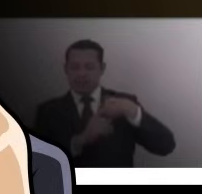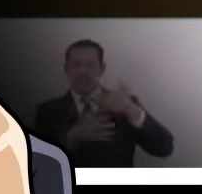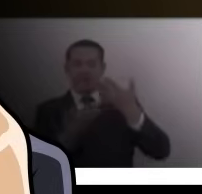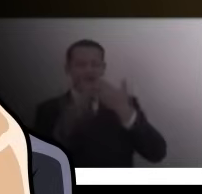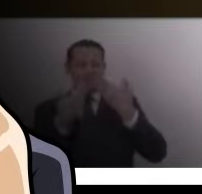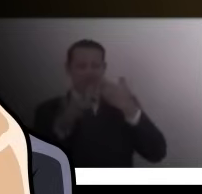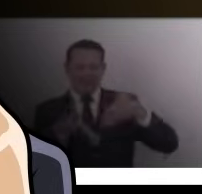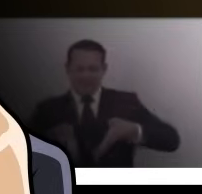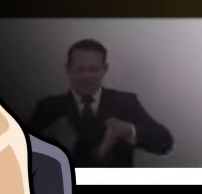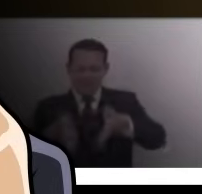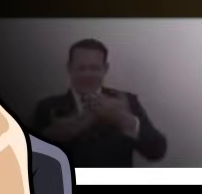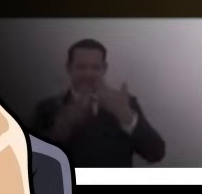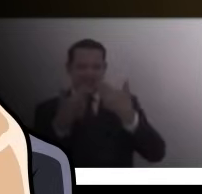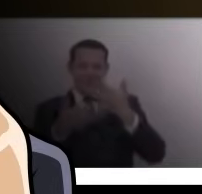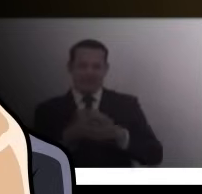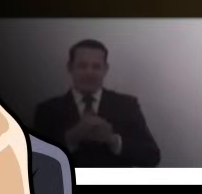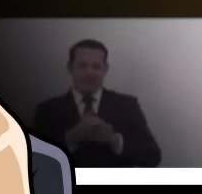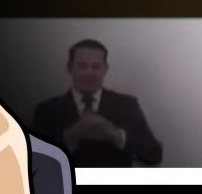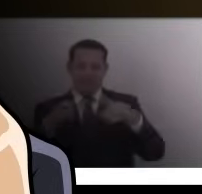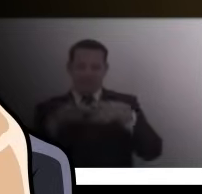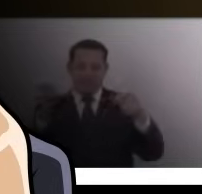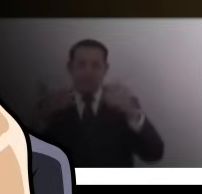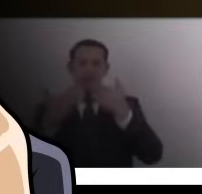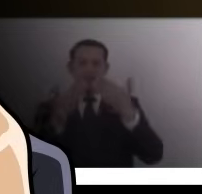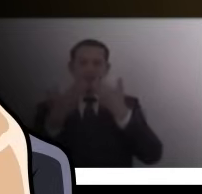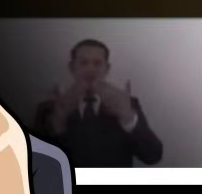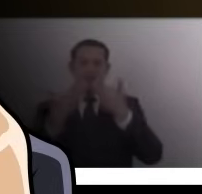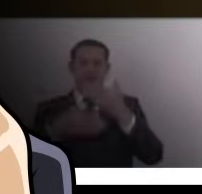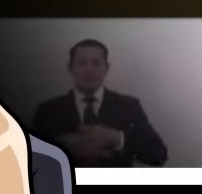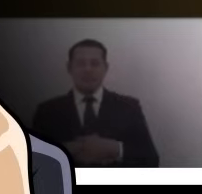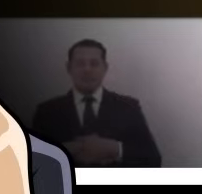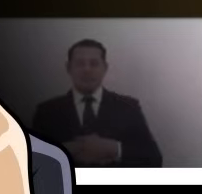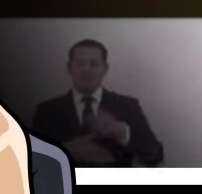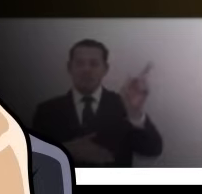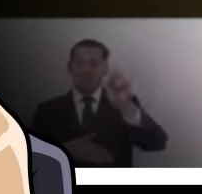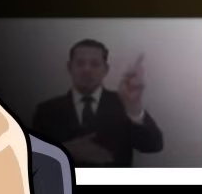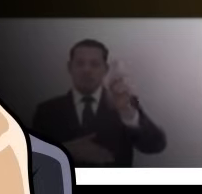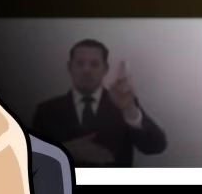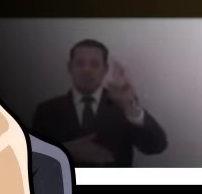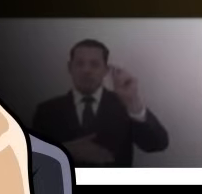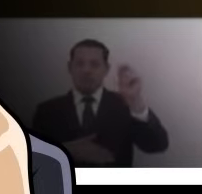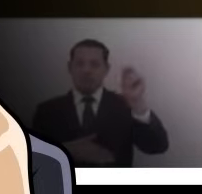Como dicen allá en la calle, ¿ve? Y el estadio les dice, no,